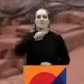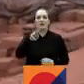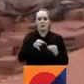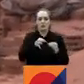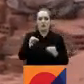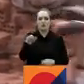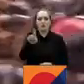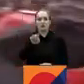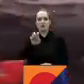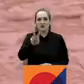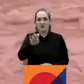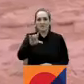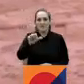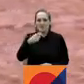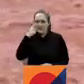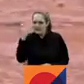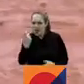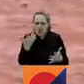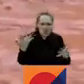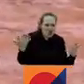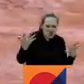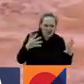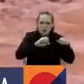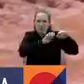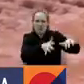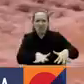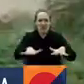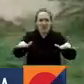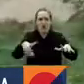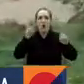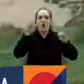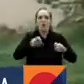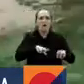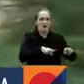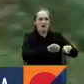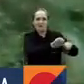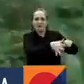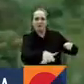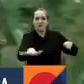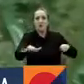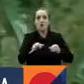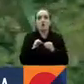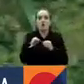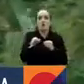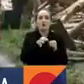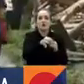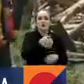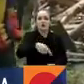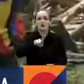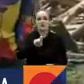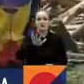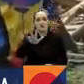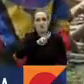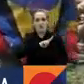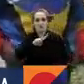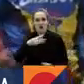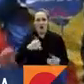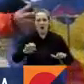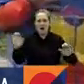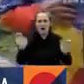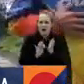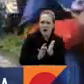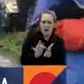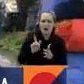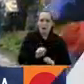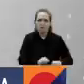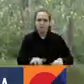de recuperar sus pertenencias luego del desbordamiento de una quebrada. En 16 municipios del departamento hay emergencias por